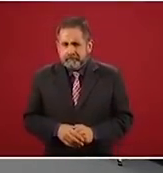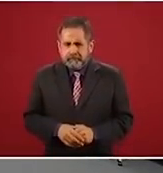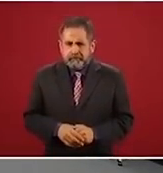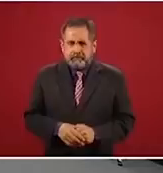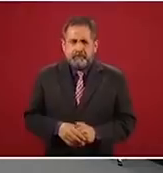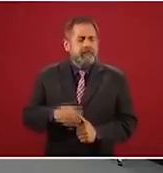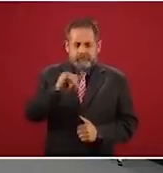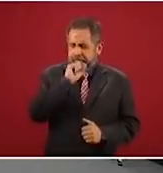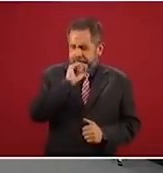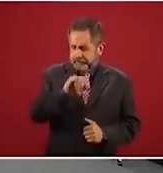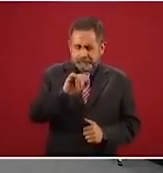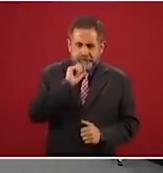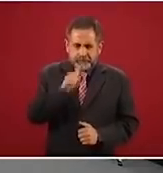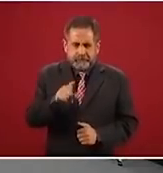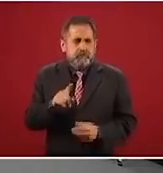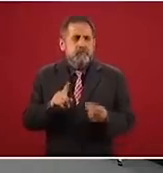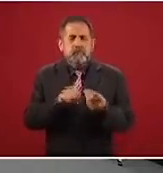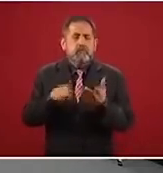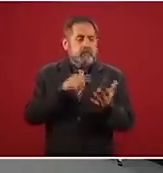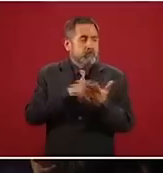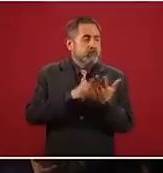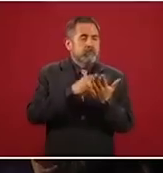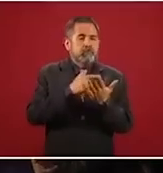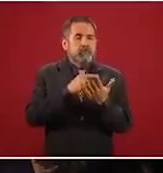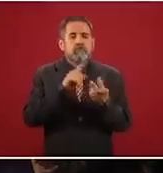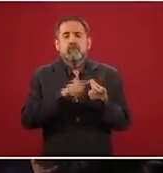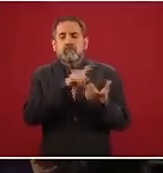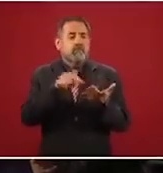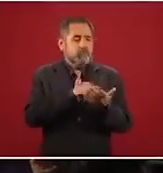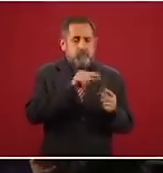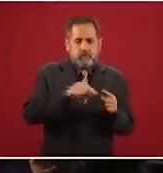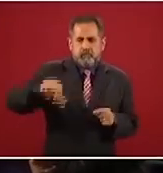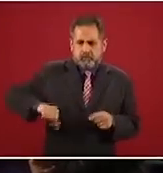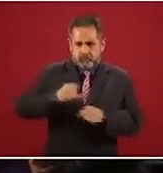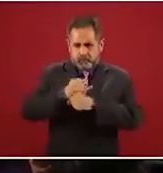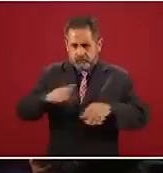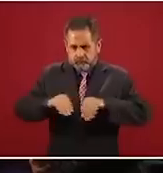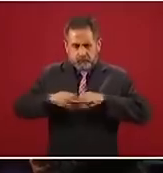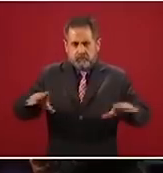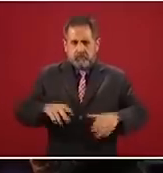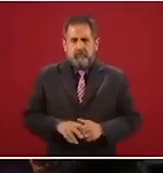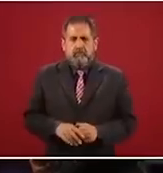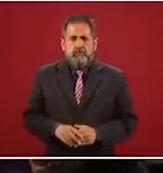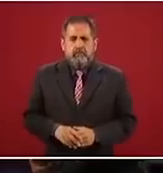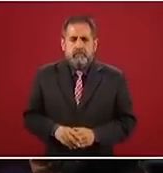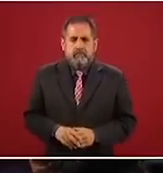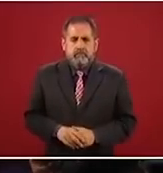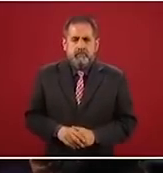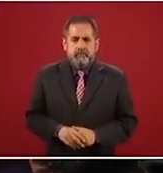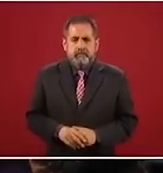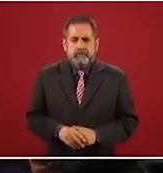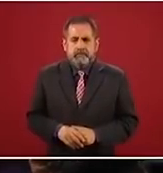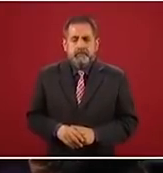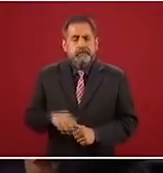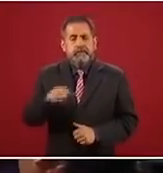Sí, también. ¿En dónde están? Se va a entregar hoy la información. Sí. Acerca